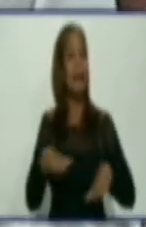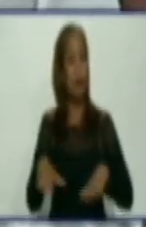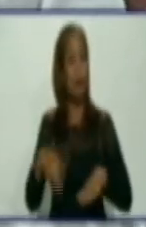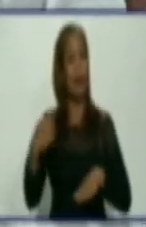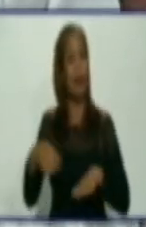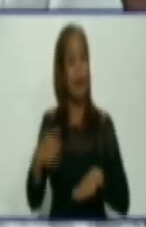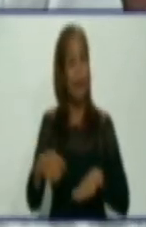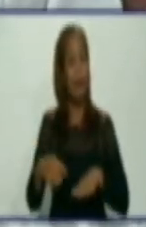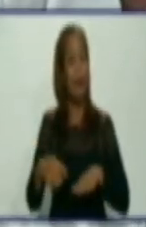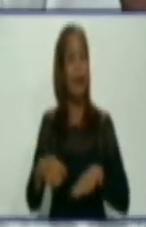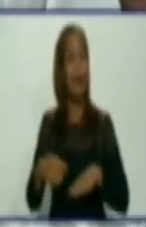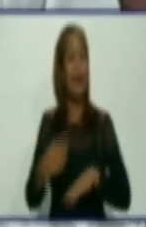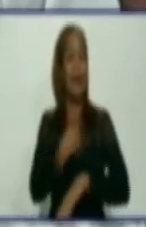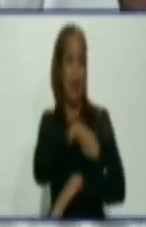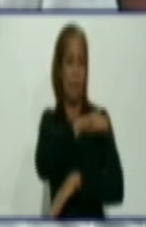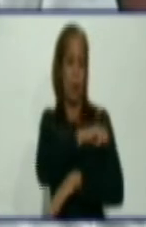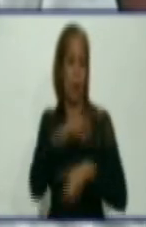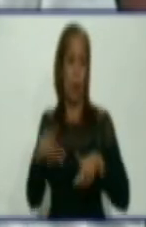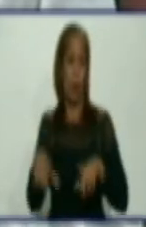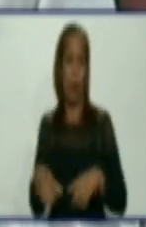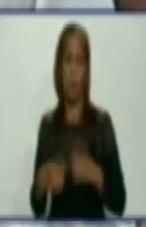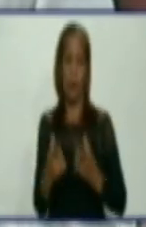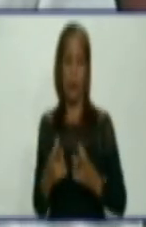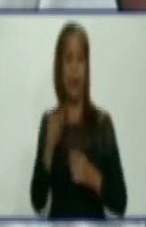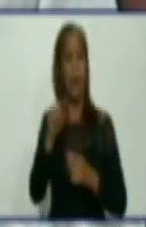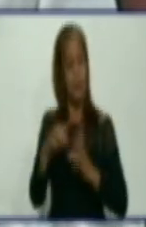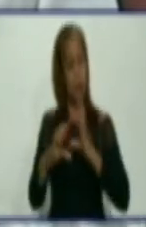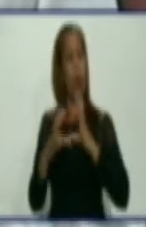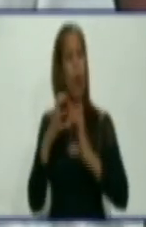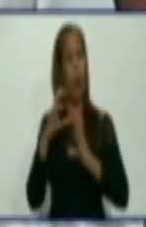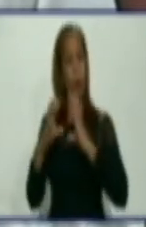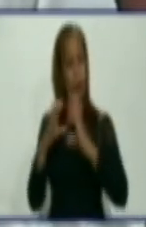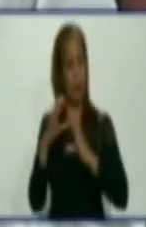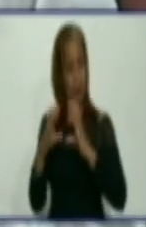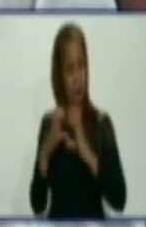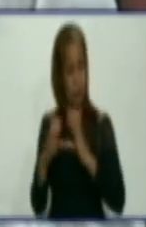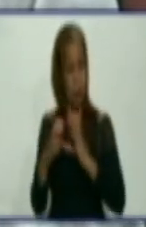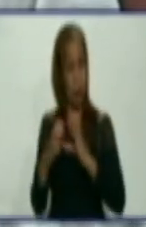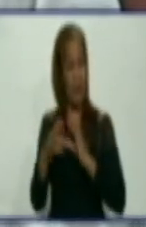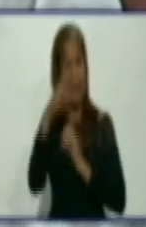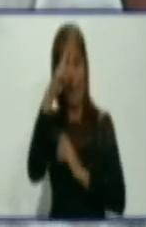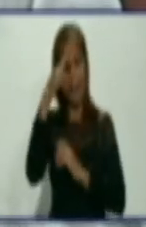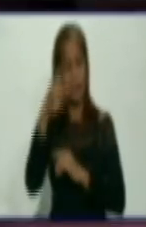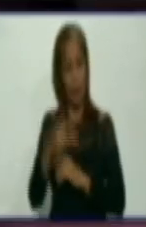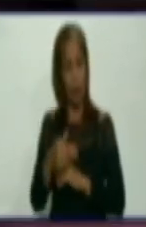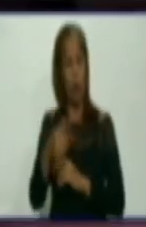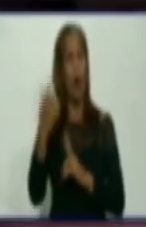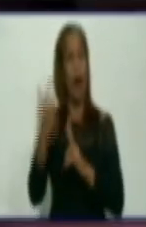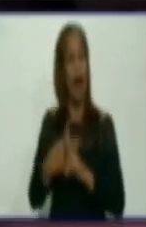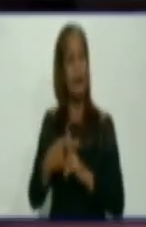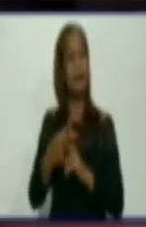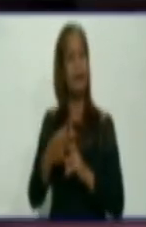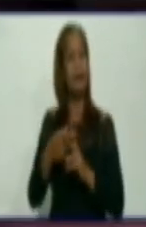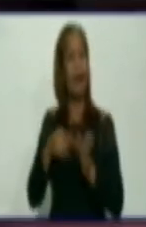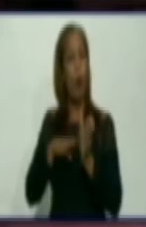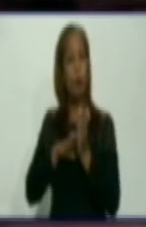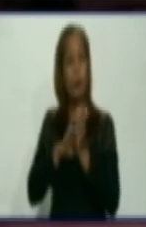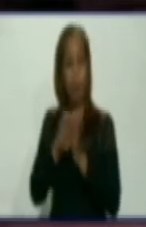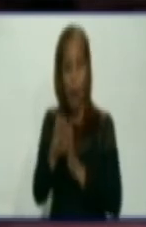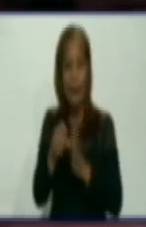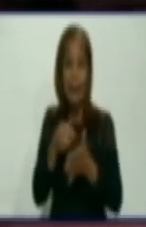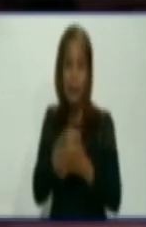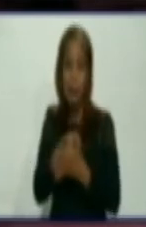Yo creo que lo que llamamos comunicación en salud o educación sanitaria, eso hay que seguirlo reforzando. Nosotros